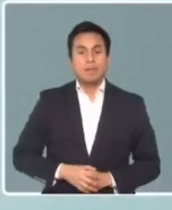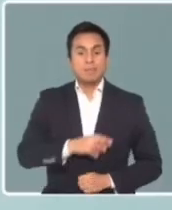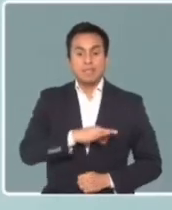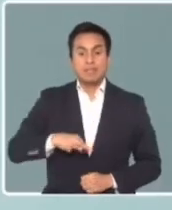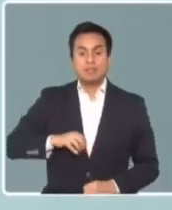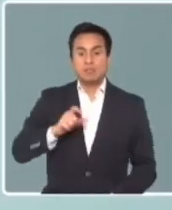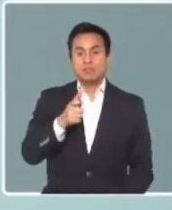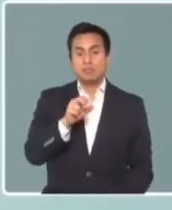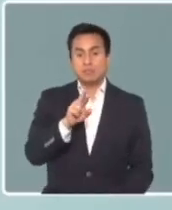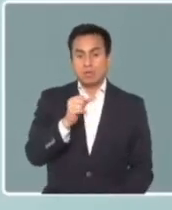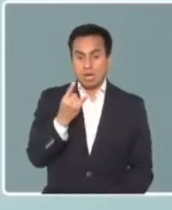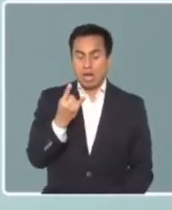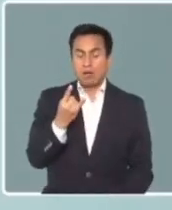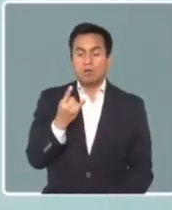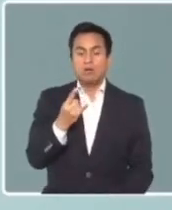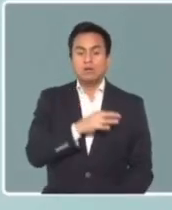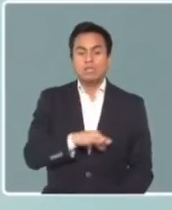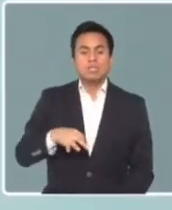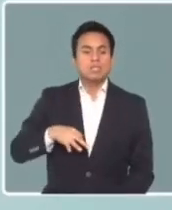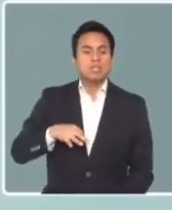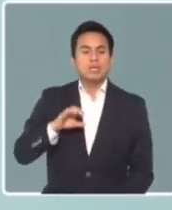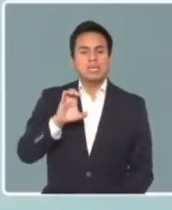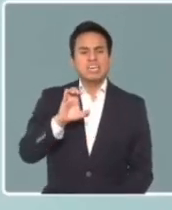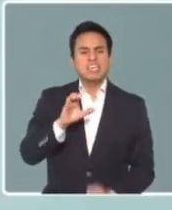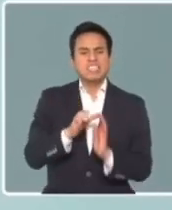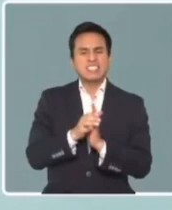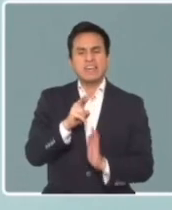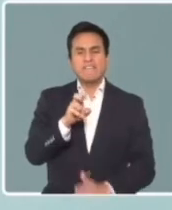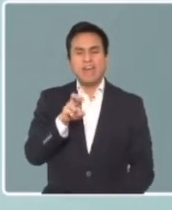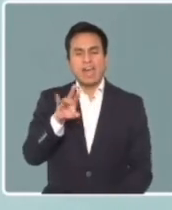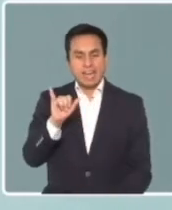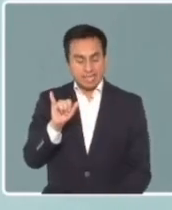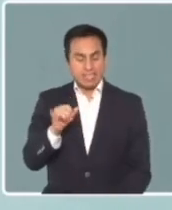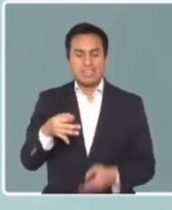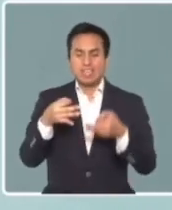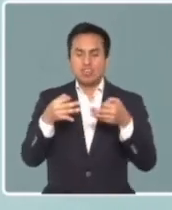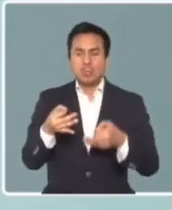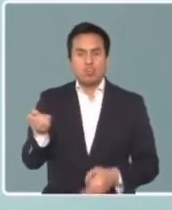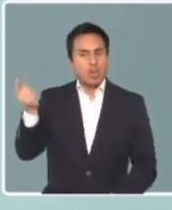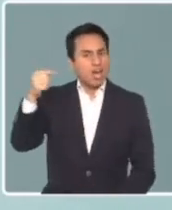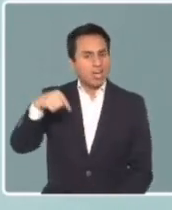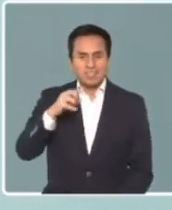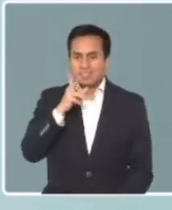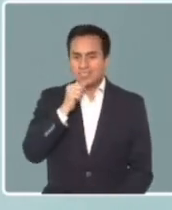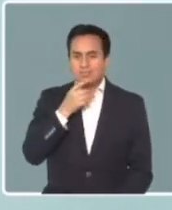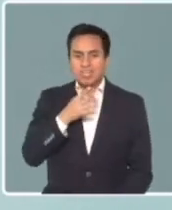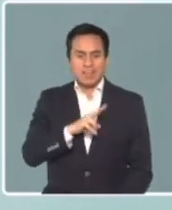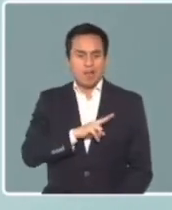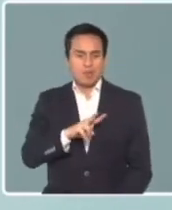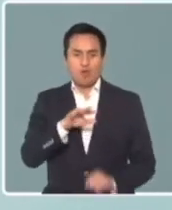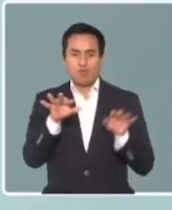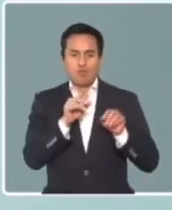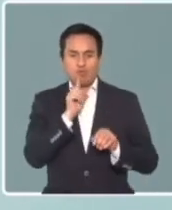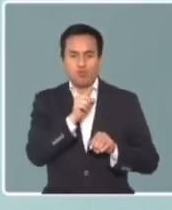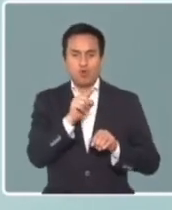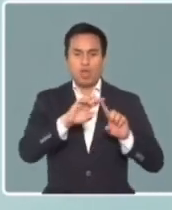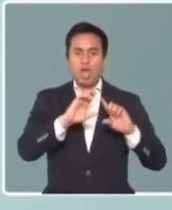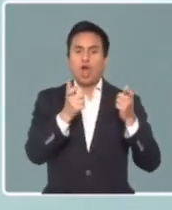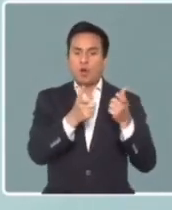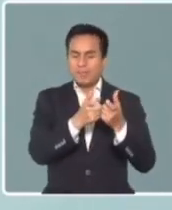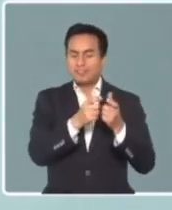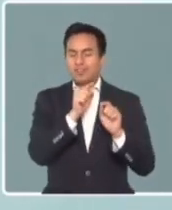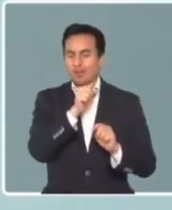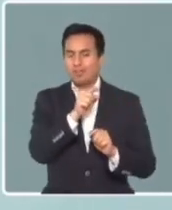el ministro Grau y la ministra Isela Echeverri. De hecho, no están acá presentes porque venían de Valparaíso, estaban en una